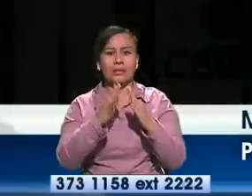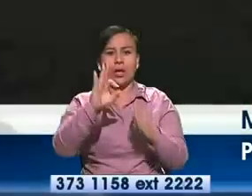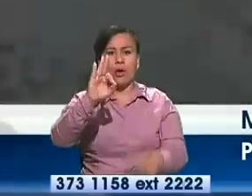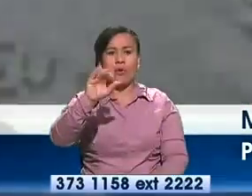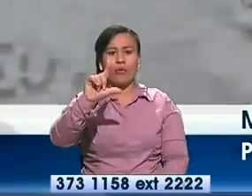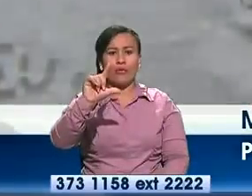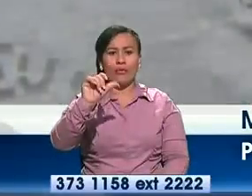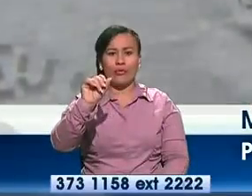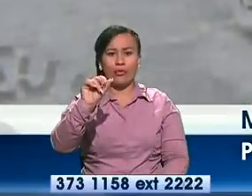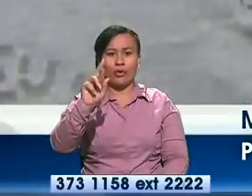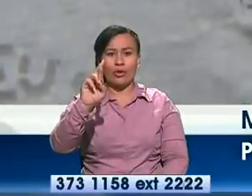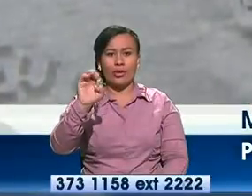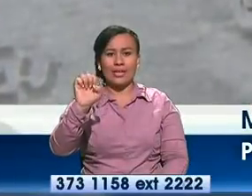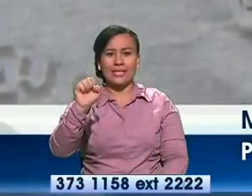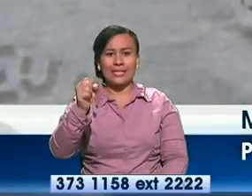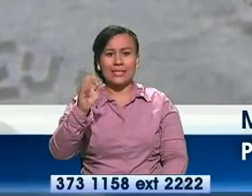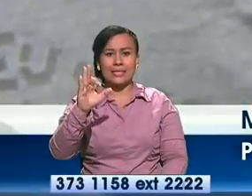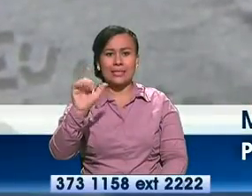sur. Humilde,